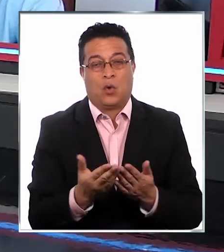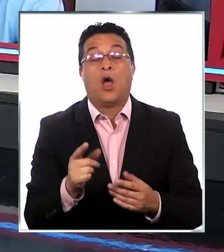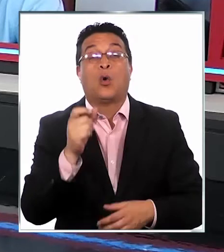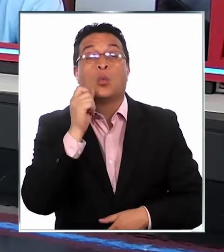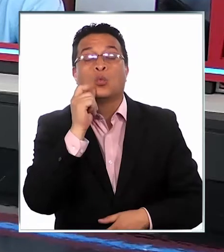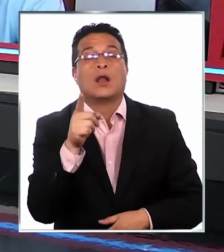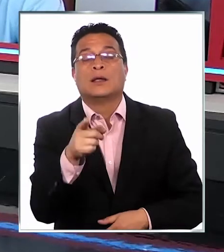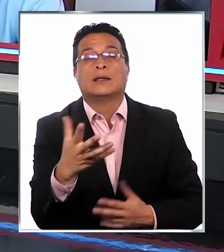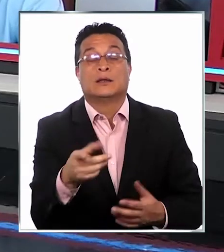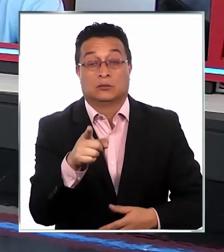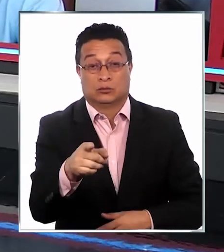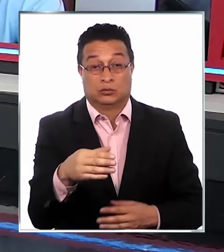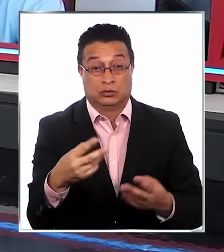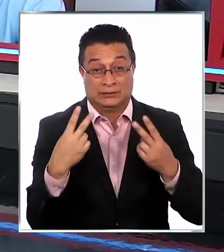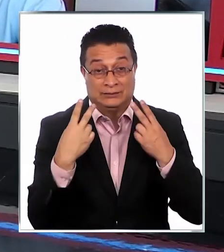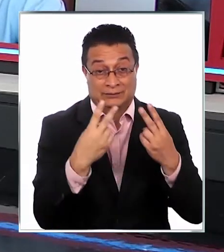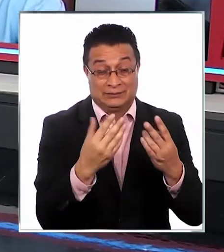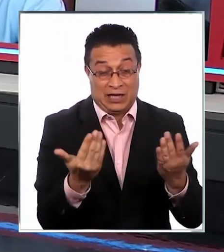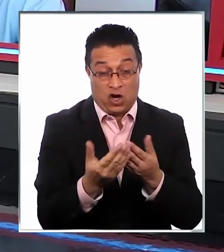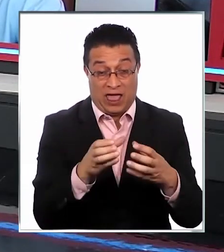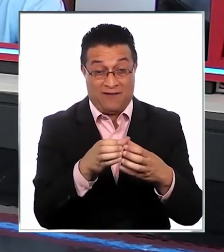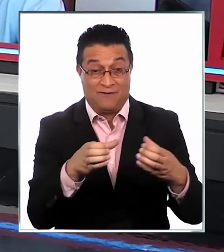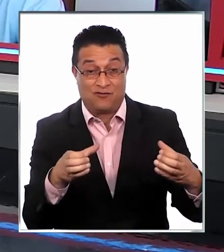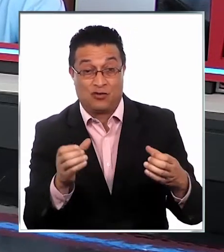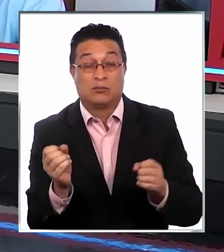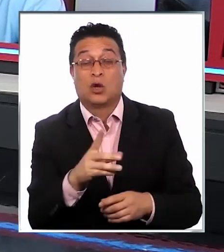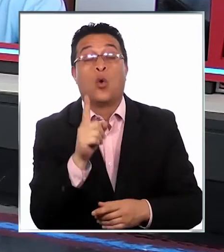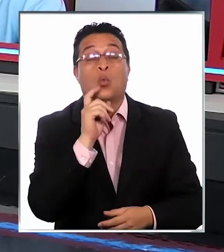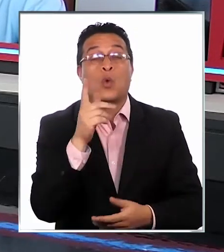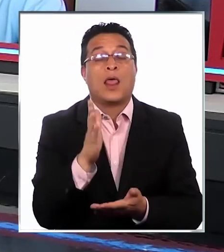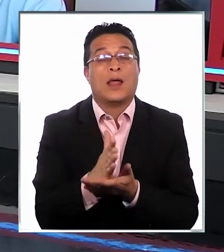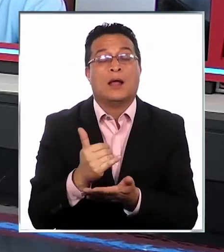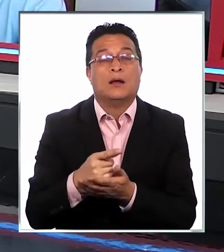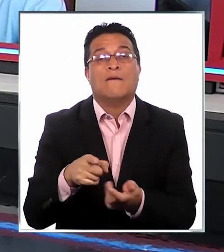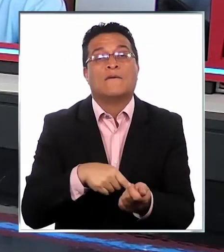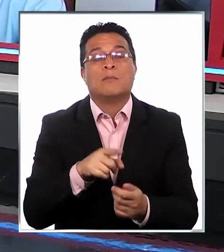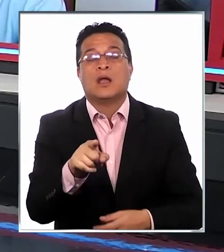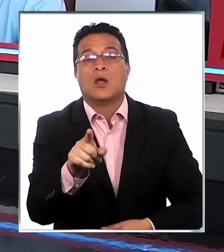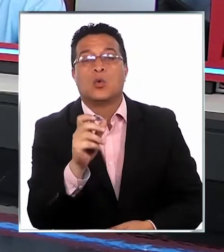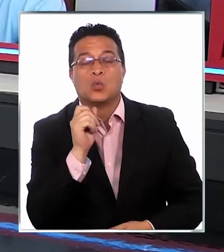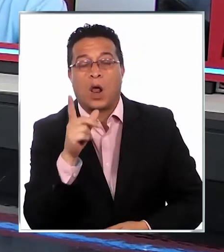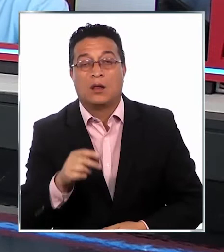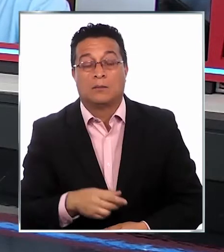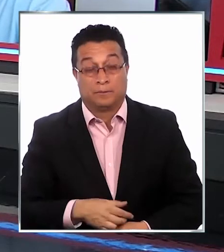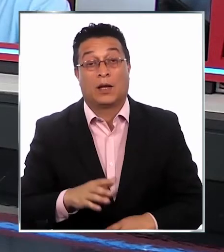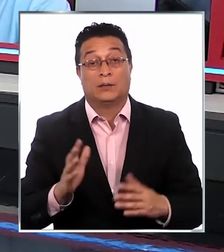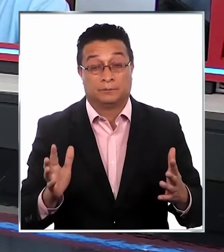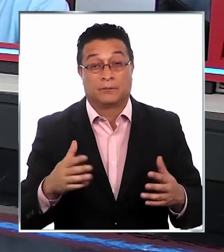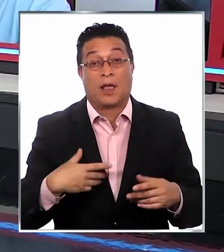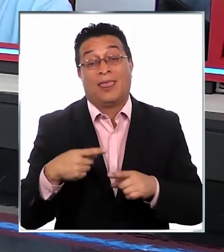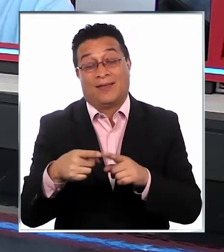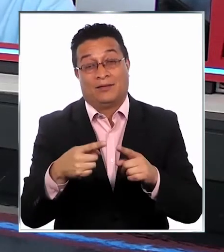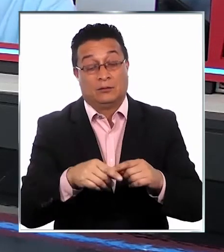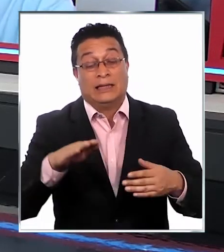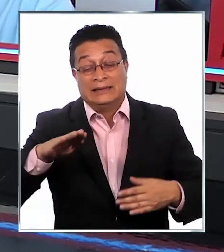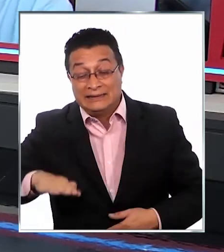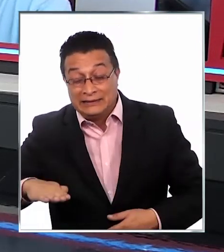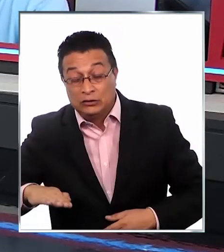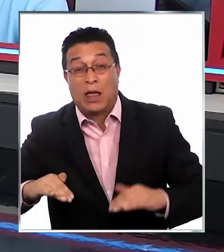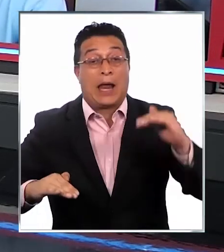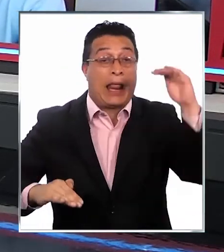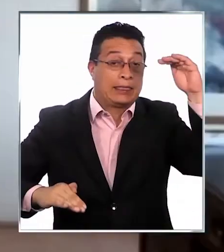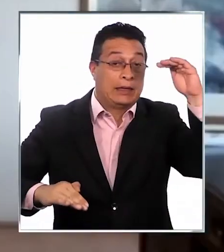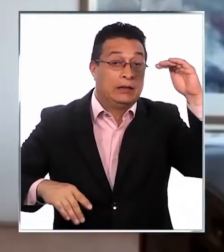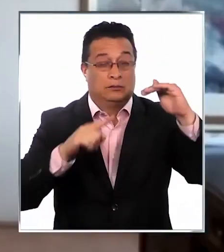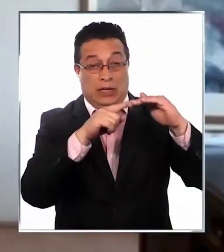rutina? Por ejemplo, ellos van en transporte escolar. ¿Cuáles van a ser las medidas que ustedes van a tomar como familia? Sí, bueno, hay de todo. Tengo unos más chiquititos y otros más grandes.